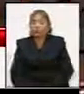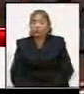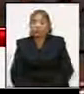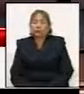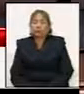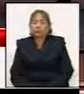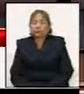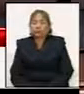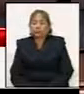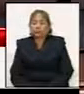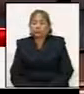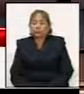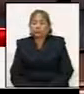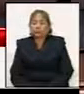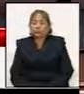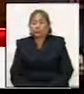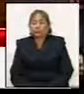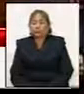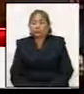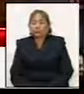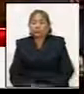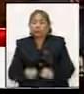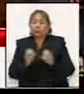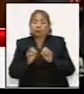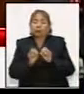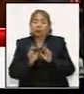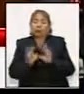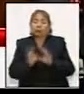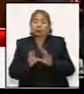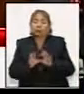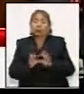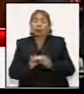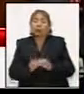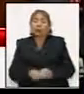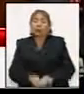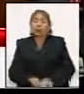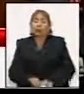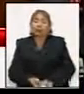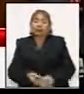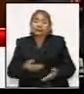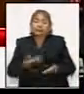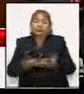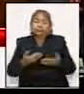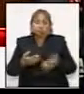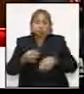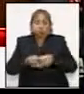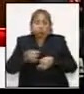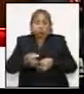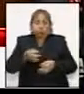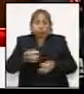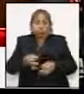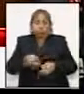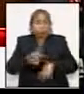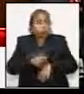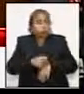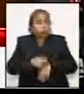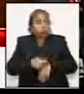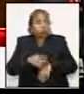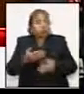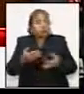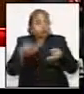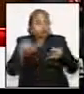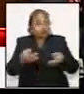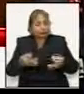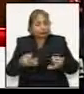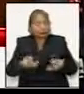La segunda interrupción. Que quede claro, gracias, presidenta, y que existan los plazos necesarios. Yo estoy seguro